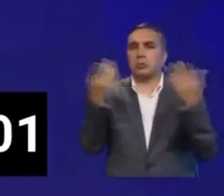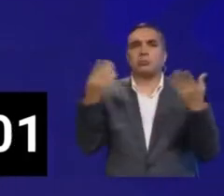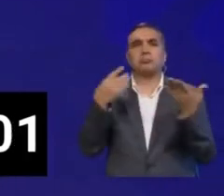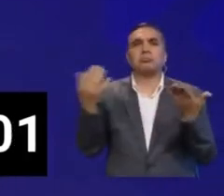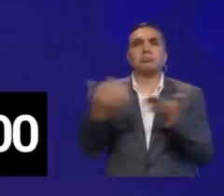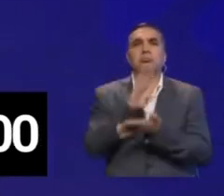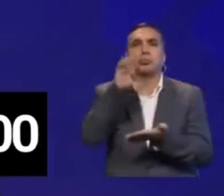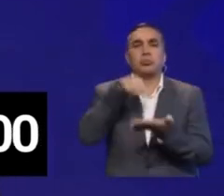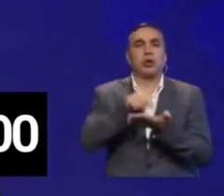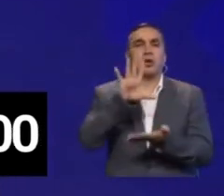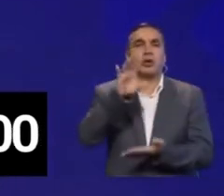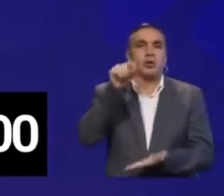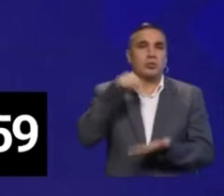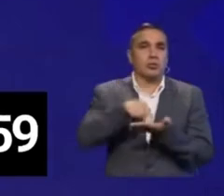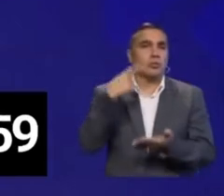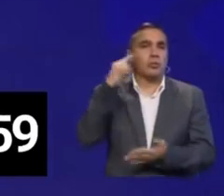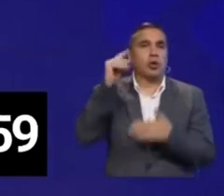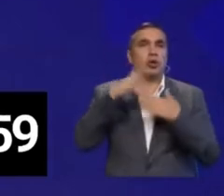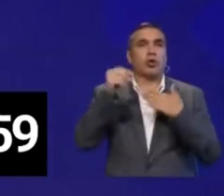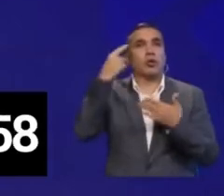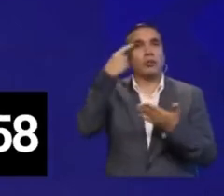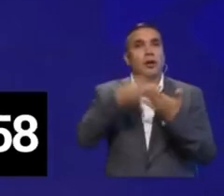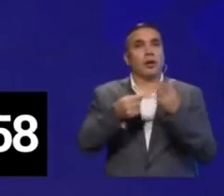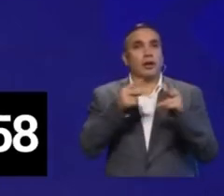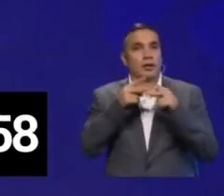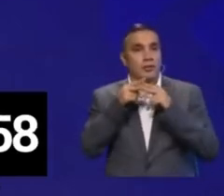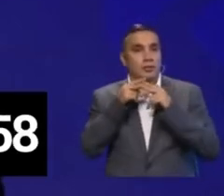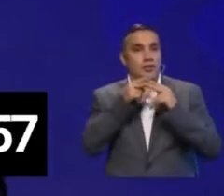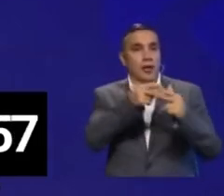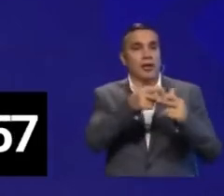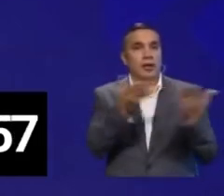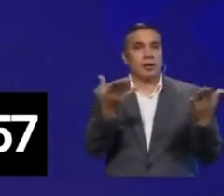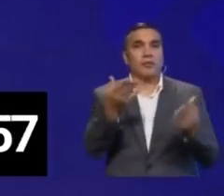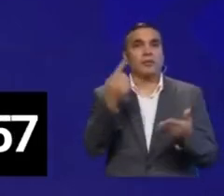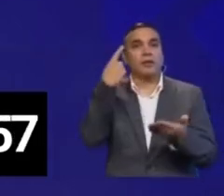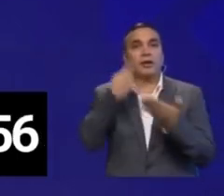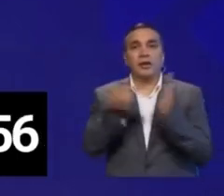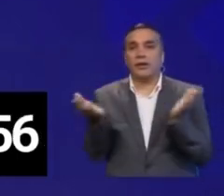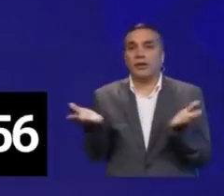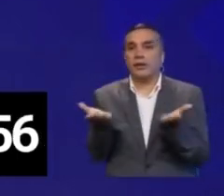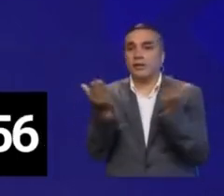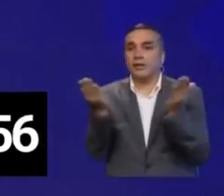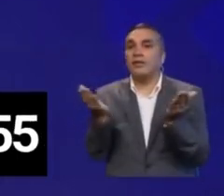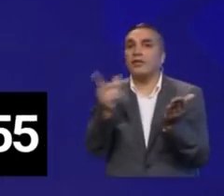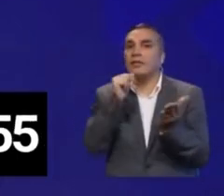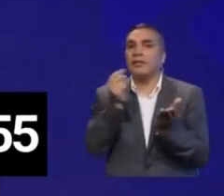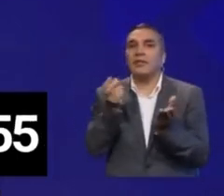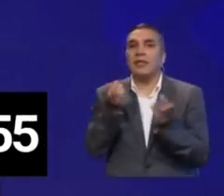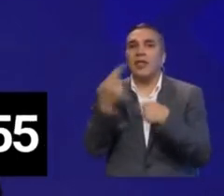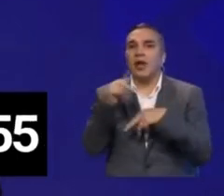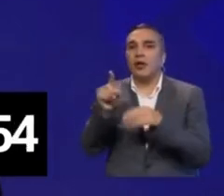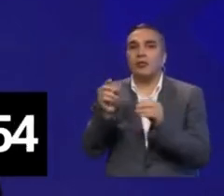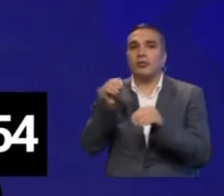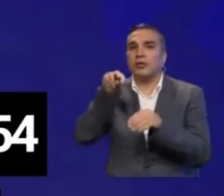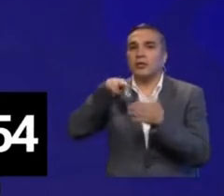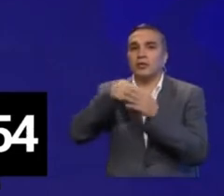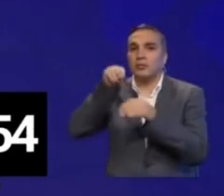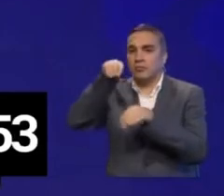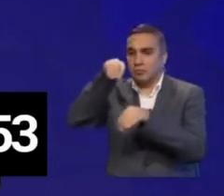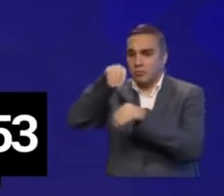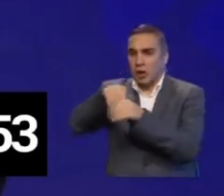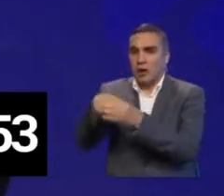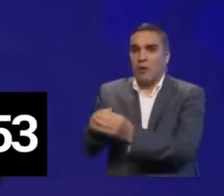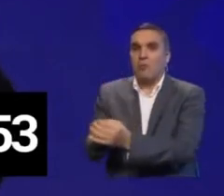de 4.000 a 5.000 millones de dólares para prestarles en capital semilla a los emprendedores, a cerca de 36.000 nuevos emprendedores